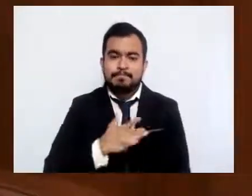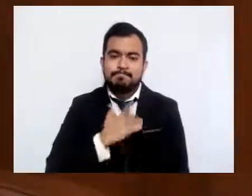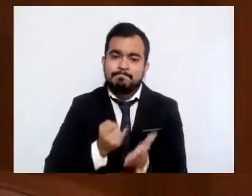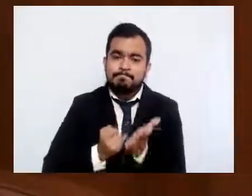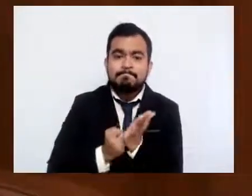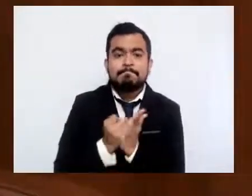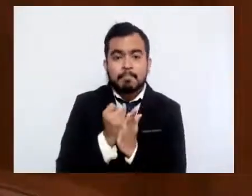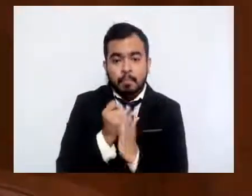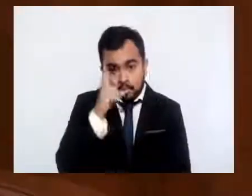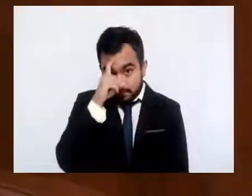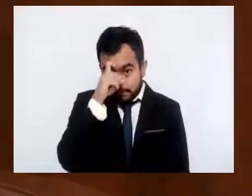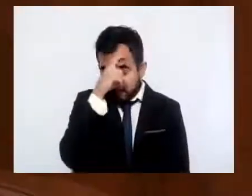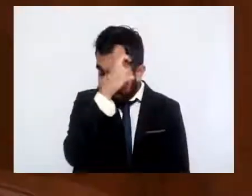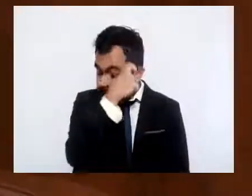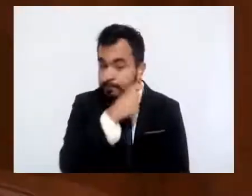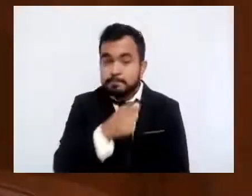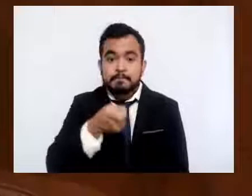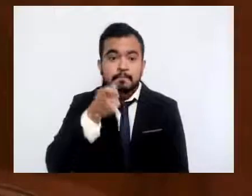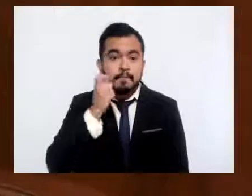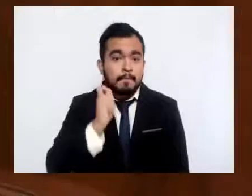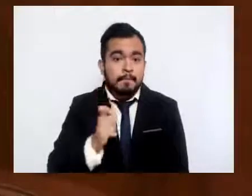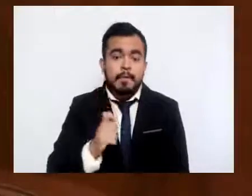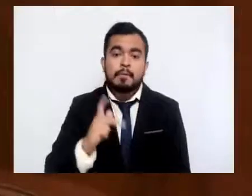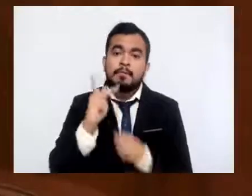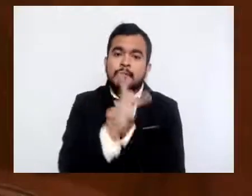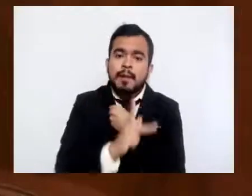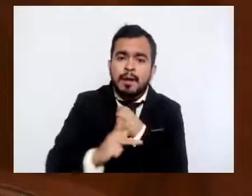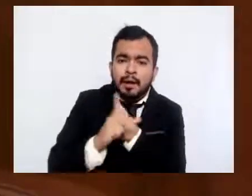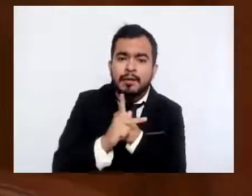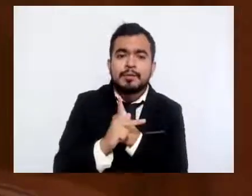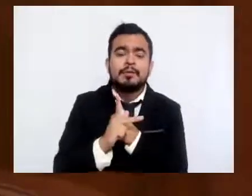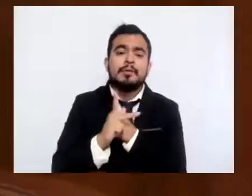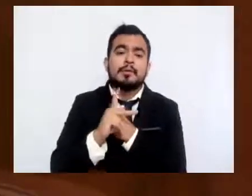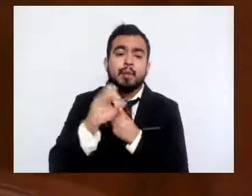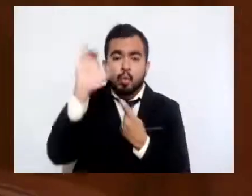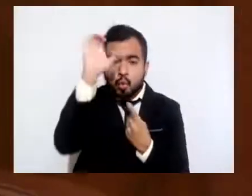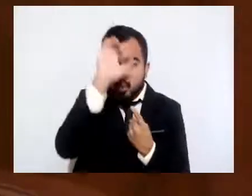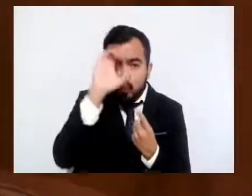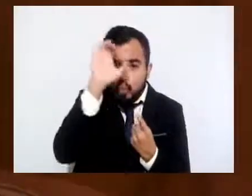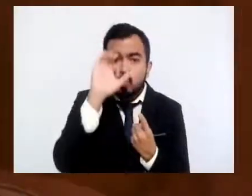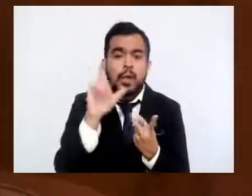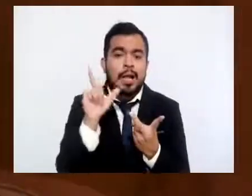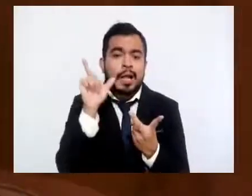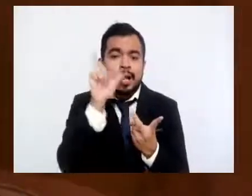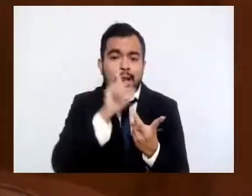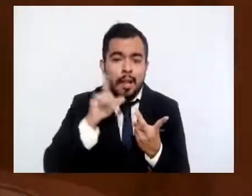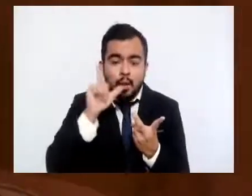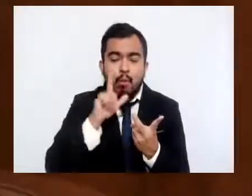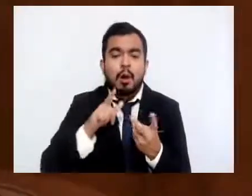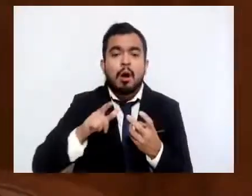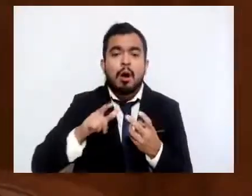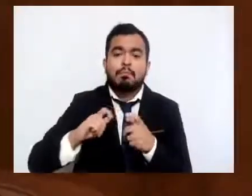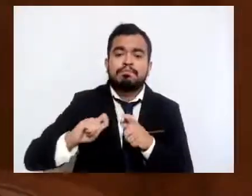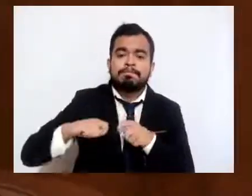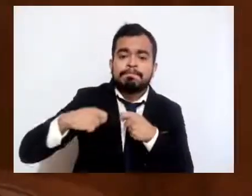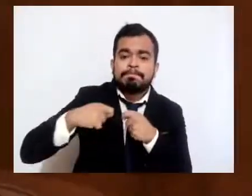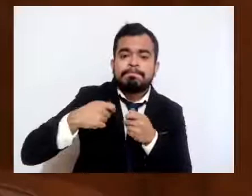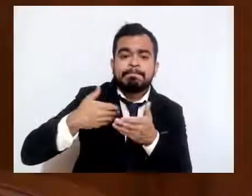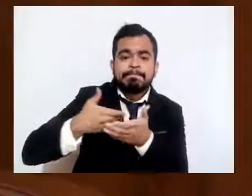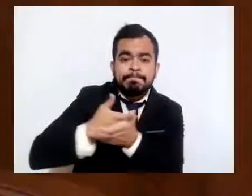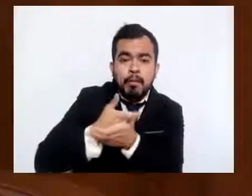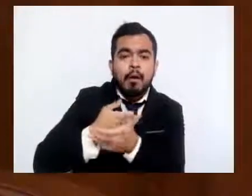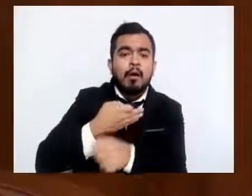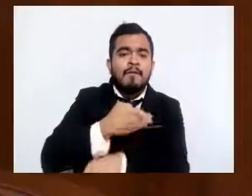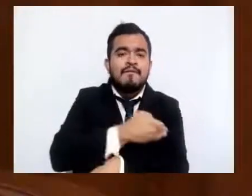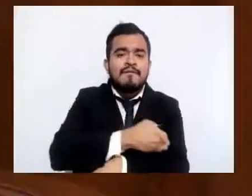su país, su cultura, su lengua, sus raíces, su familia, con el objetivo de emprender la búsqueda